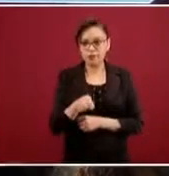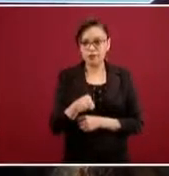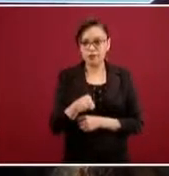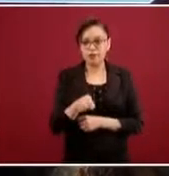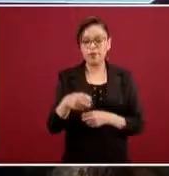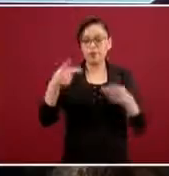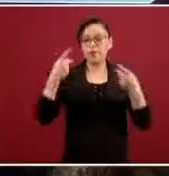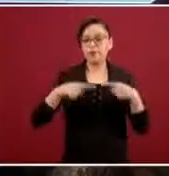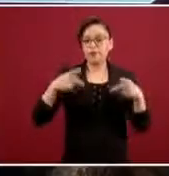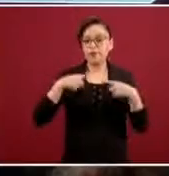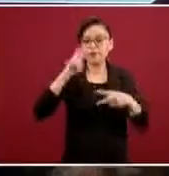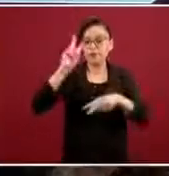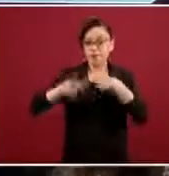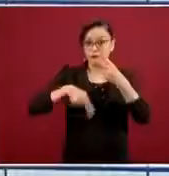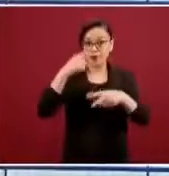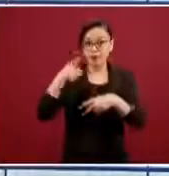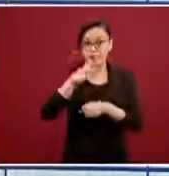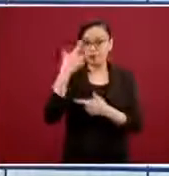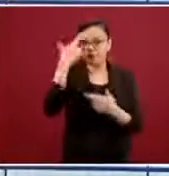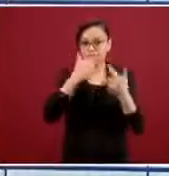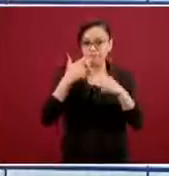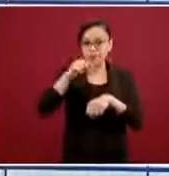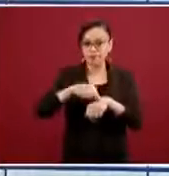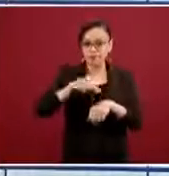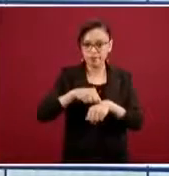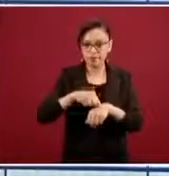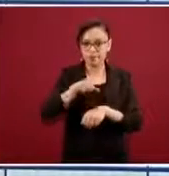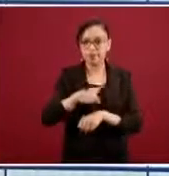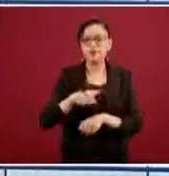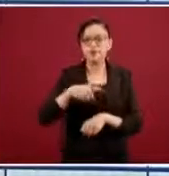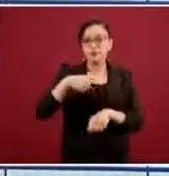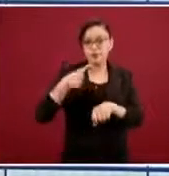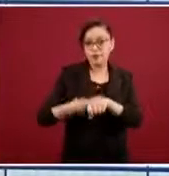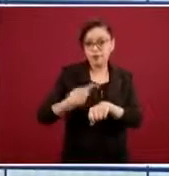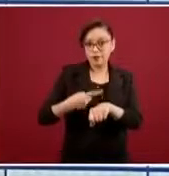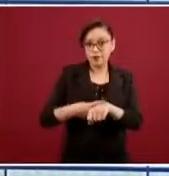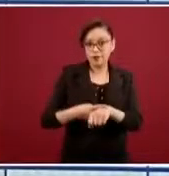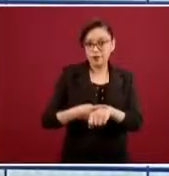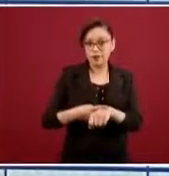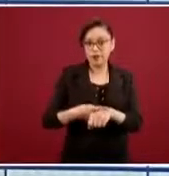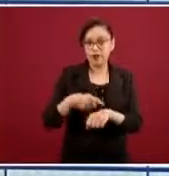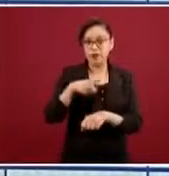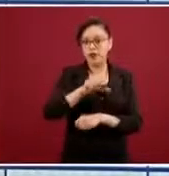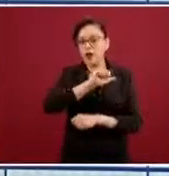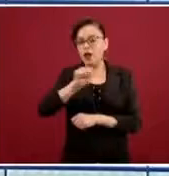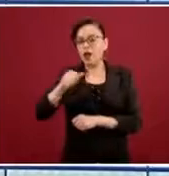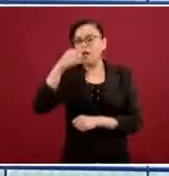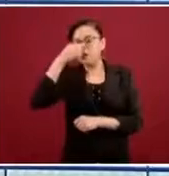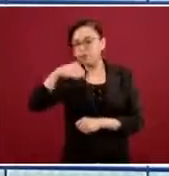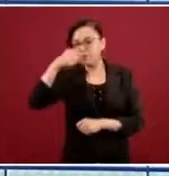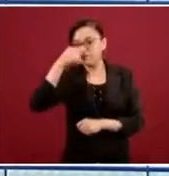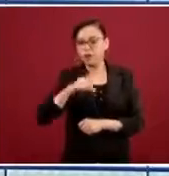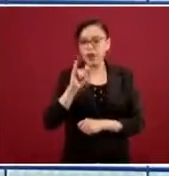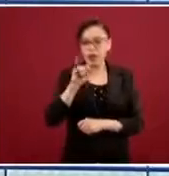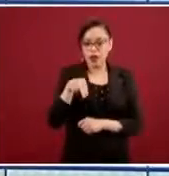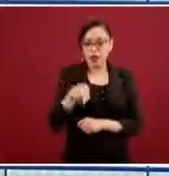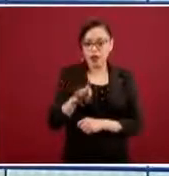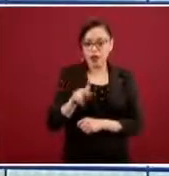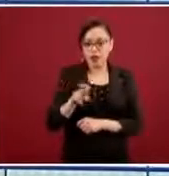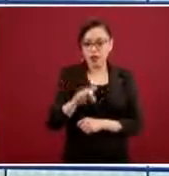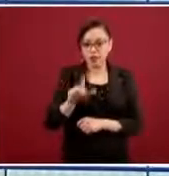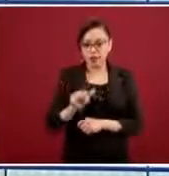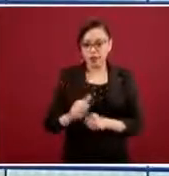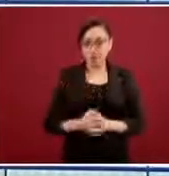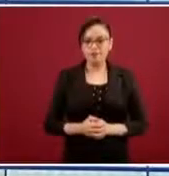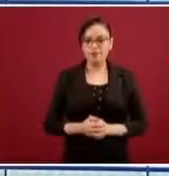quienes cumplieron la definición de enfermedad tipo influenza. Y hemos dicho que COVID, desde el